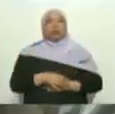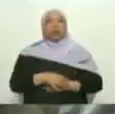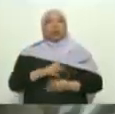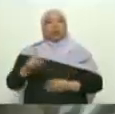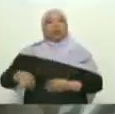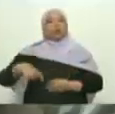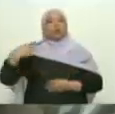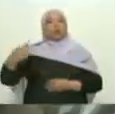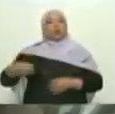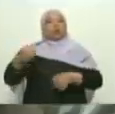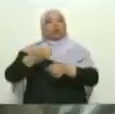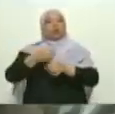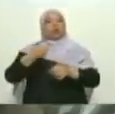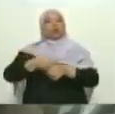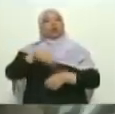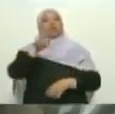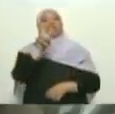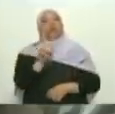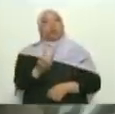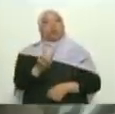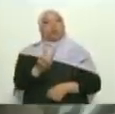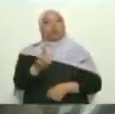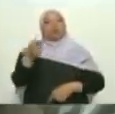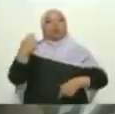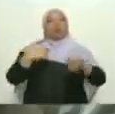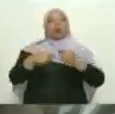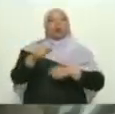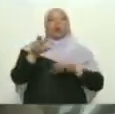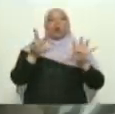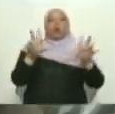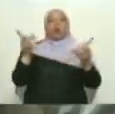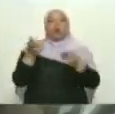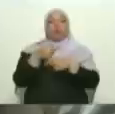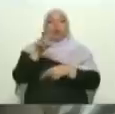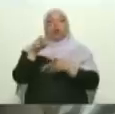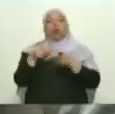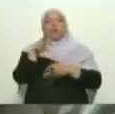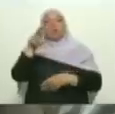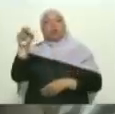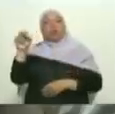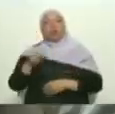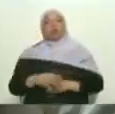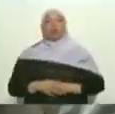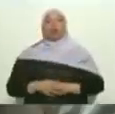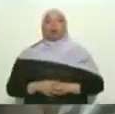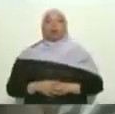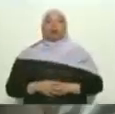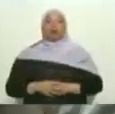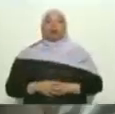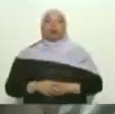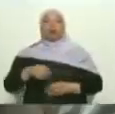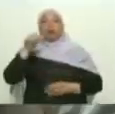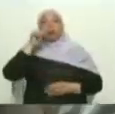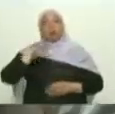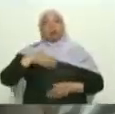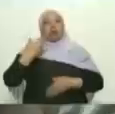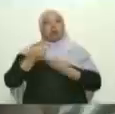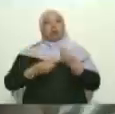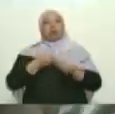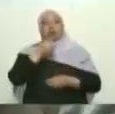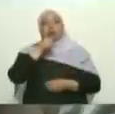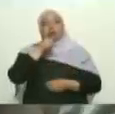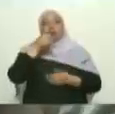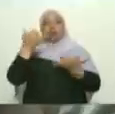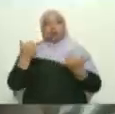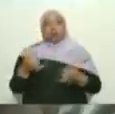Luego la Operación Gedeón 2, desmantelada el 8 de agosto del año 2020. Como podemos ver, pues, esto ha